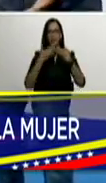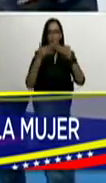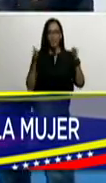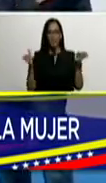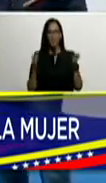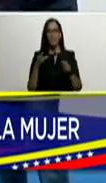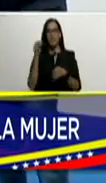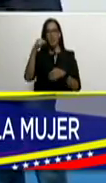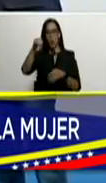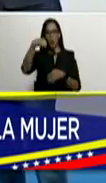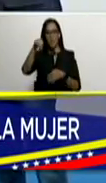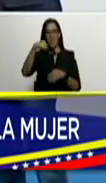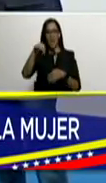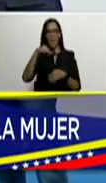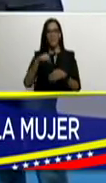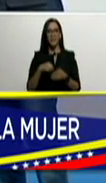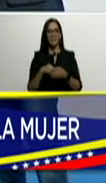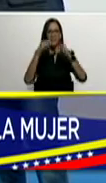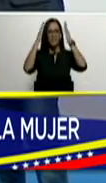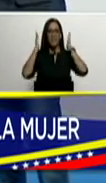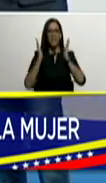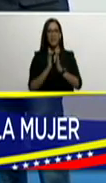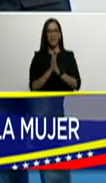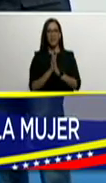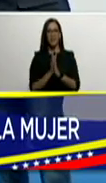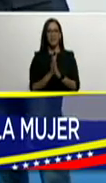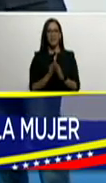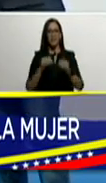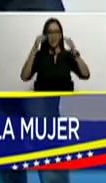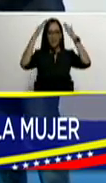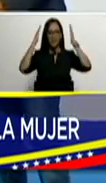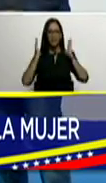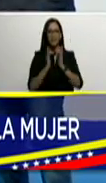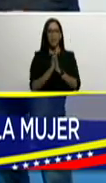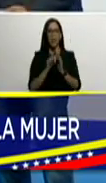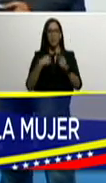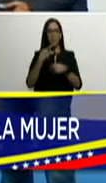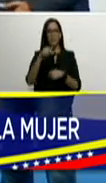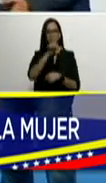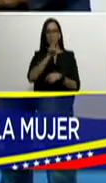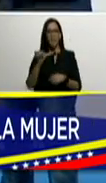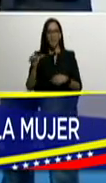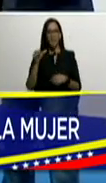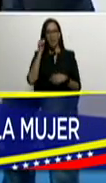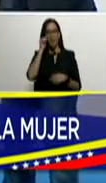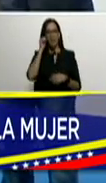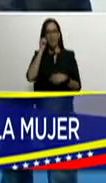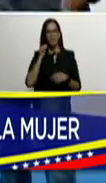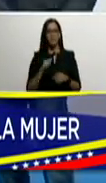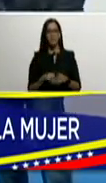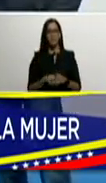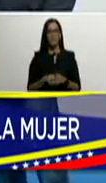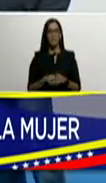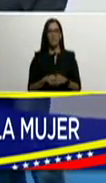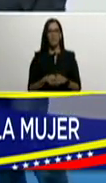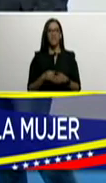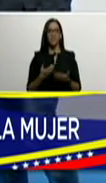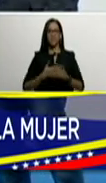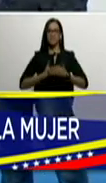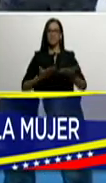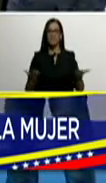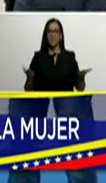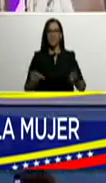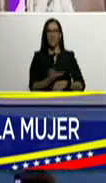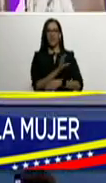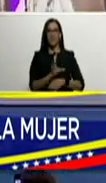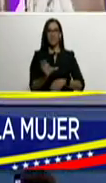mes de noviembre, ya la bajada de la Virgen. Primero de noviembre. La bajada de la Virgen es el próximo sábado. Bueno, imagínate tú. Y estaremos dándole una